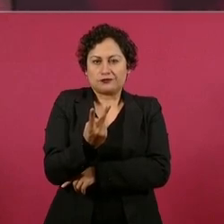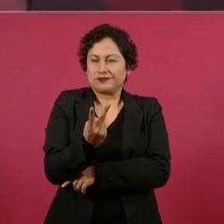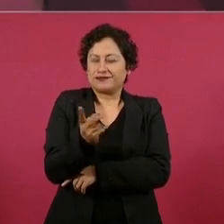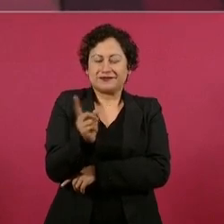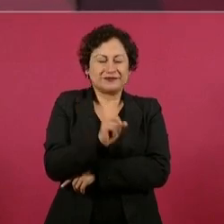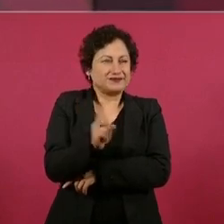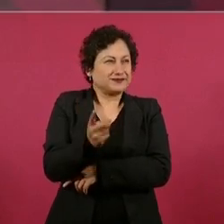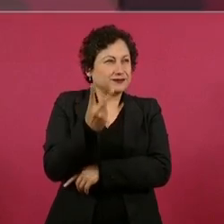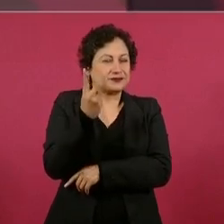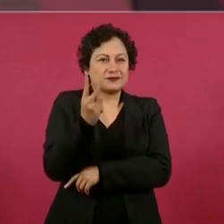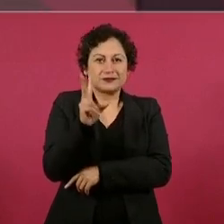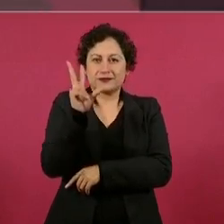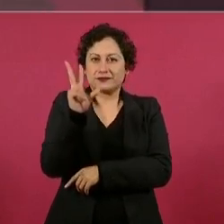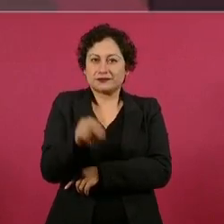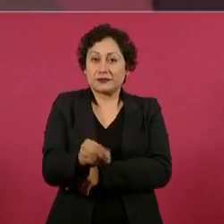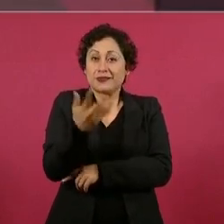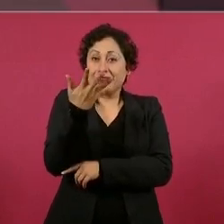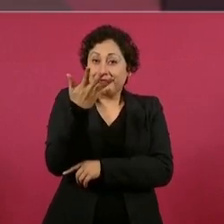diez